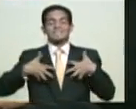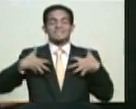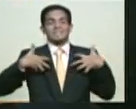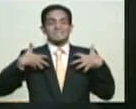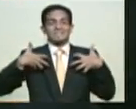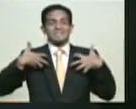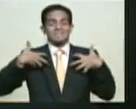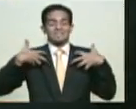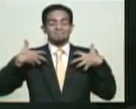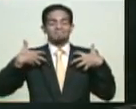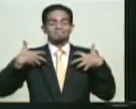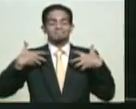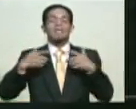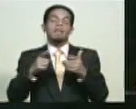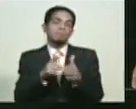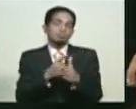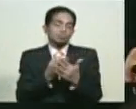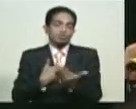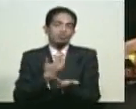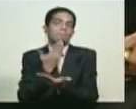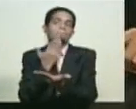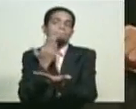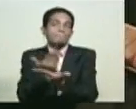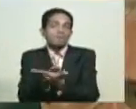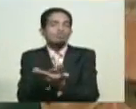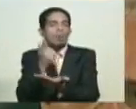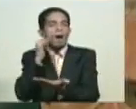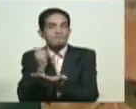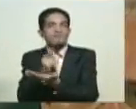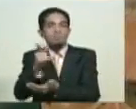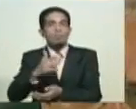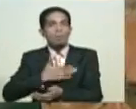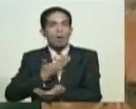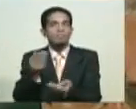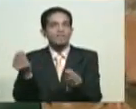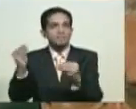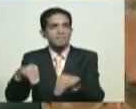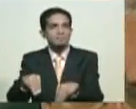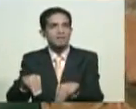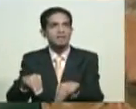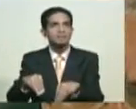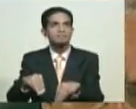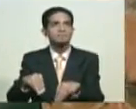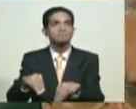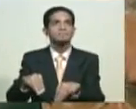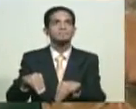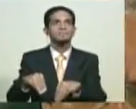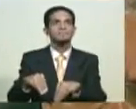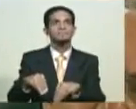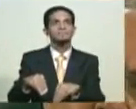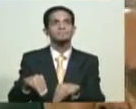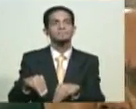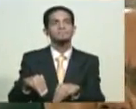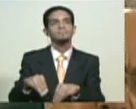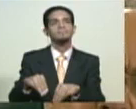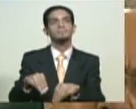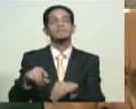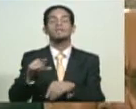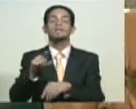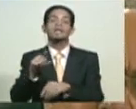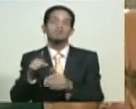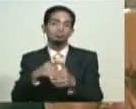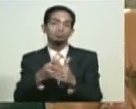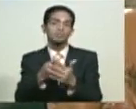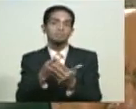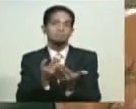el planteamiento que muy respetuosamente, muy responsablemente queremos hacerle y lo hacemos a